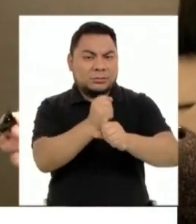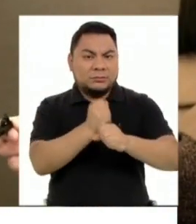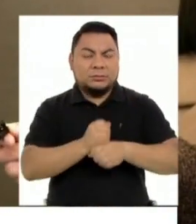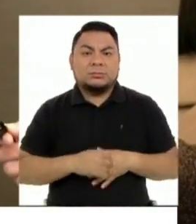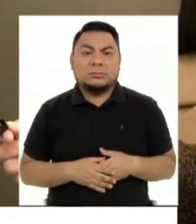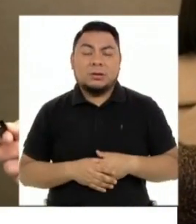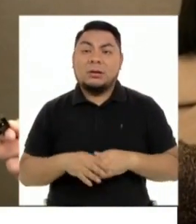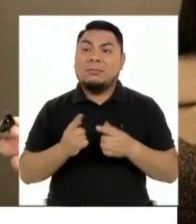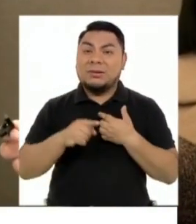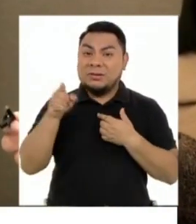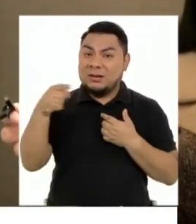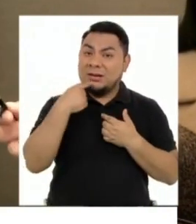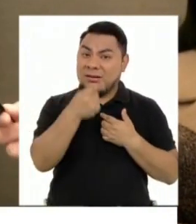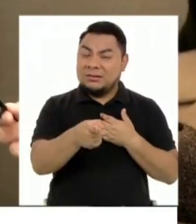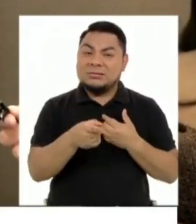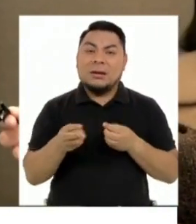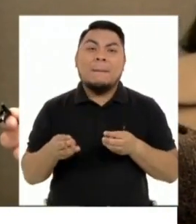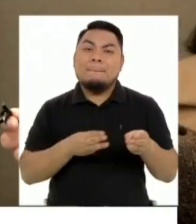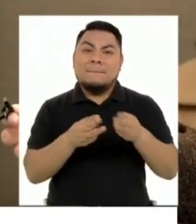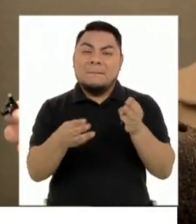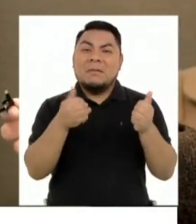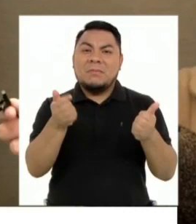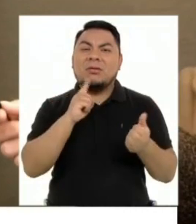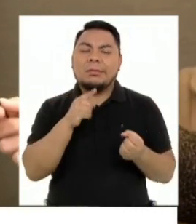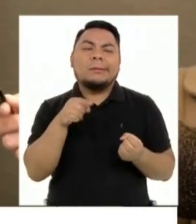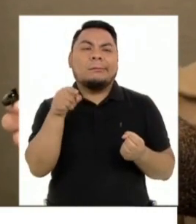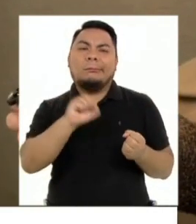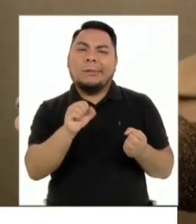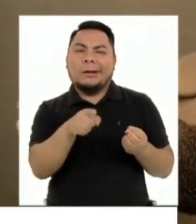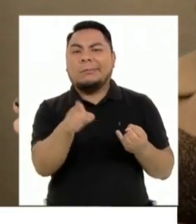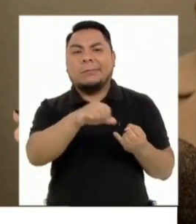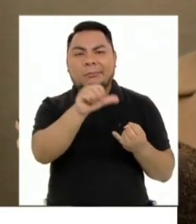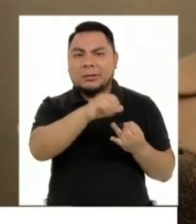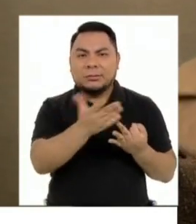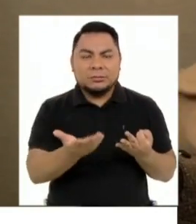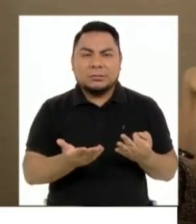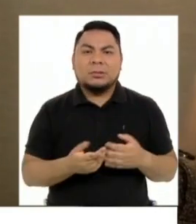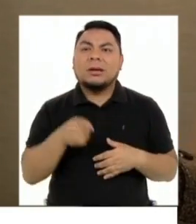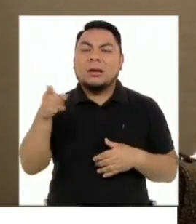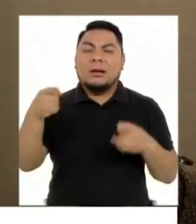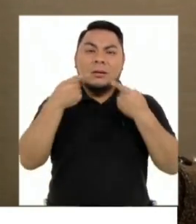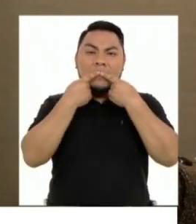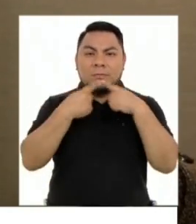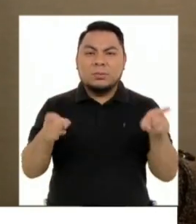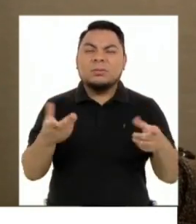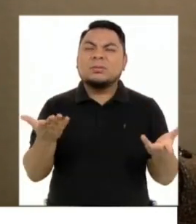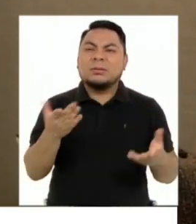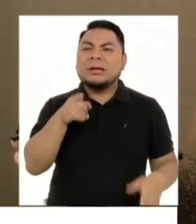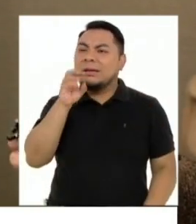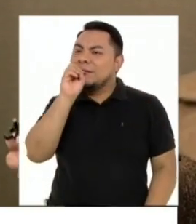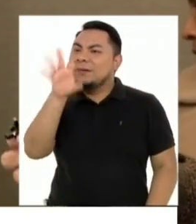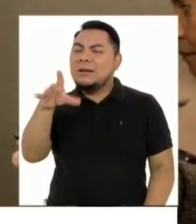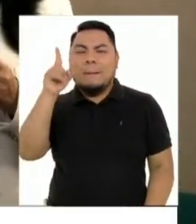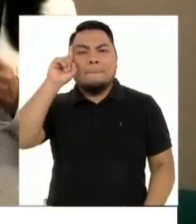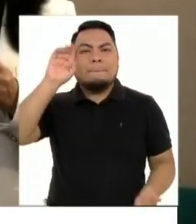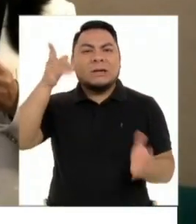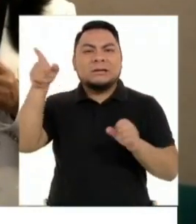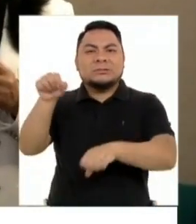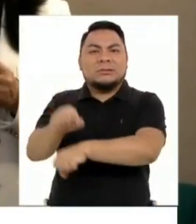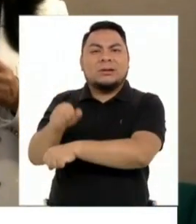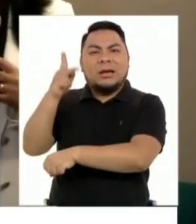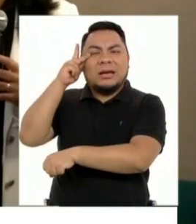Esa no es la mejor forma de darle la mano al Ejecutivo. Ese más bien parece un mensaje que viene desde Santa